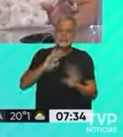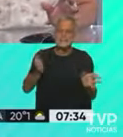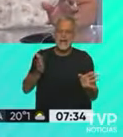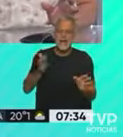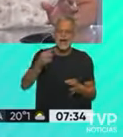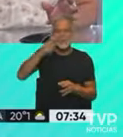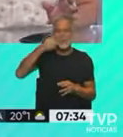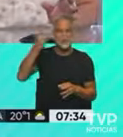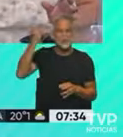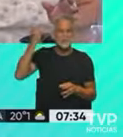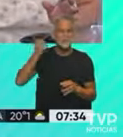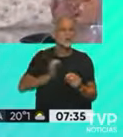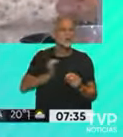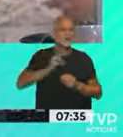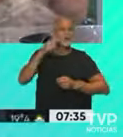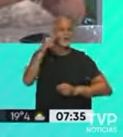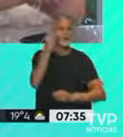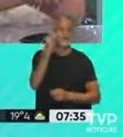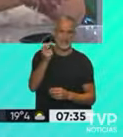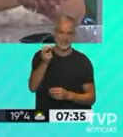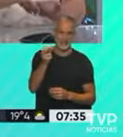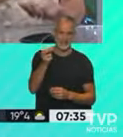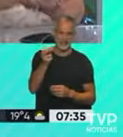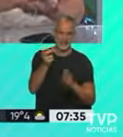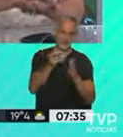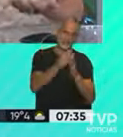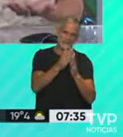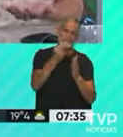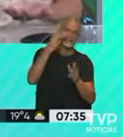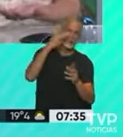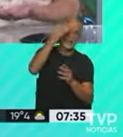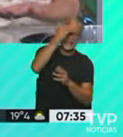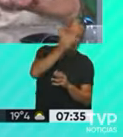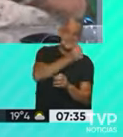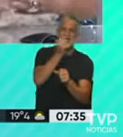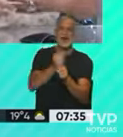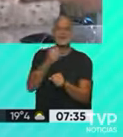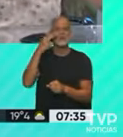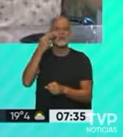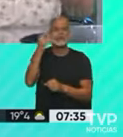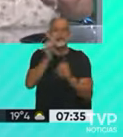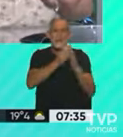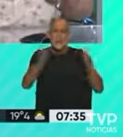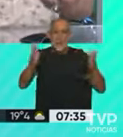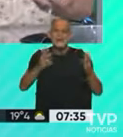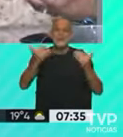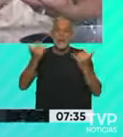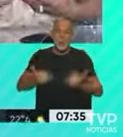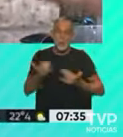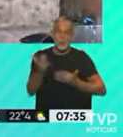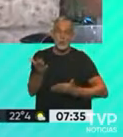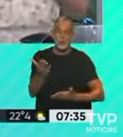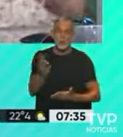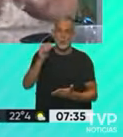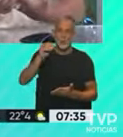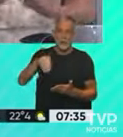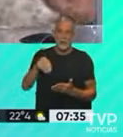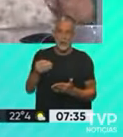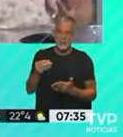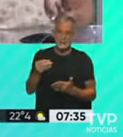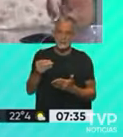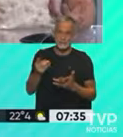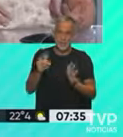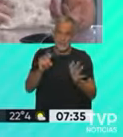episodio podríamos decir fue en 2020 de 20 de 2015 a 2020 se produjo otra